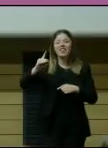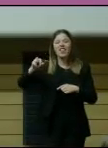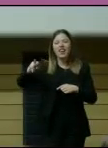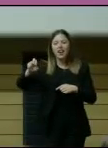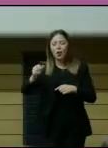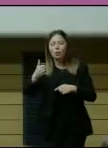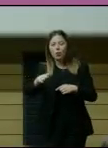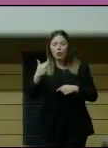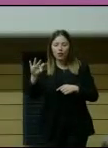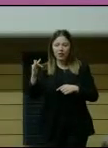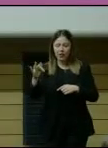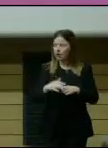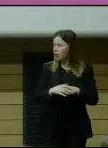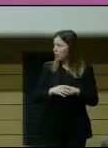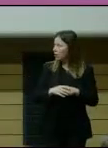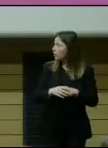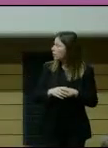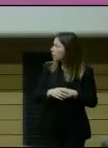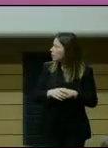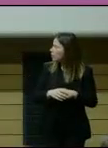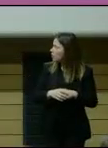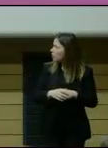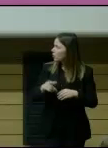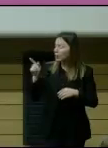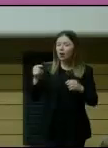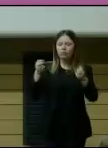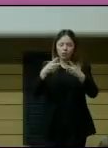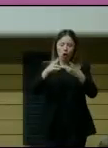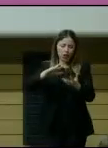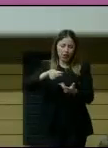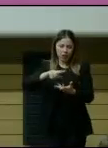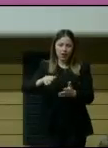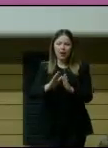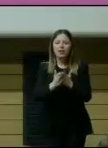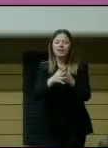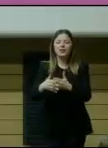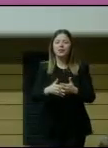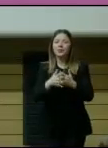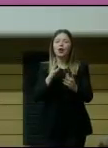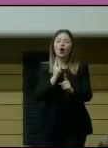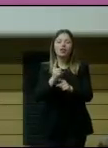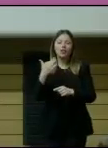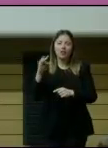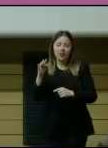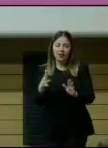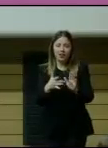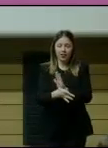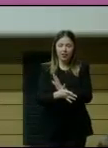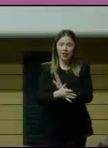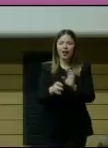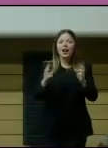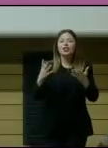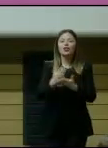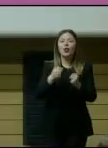fentanilo y que alguien le vendió píldoras mezcladas con fentanilo a mi hijo. Oh. Estados Unidos libra una guerra contra el fentanilo, claro, eso fue toda una